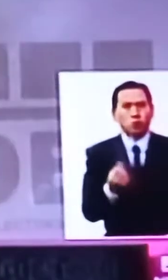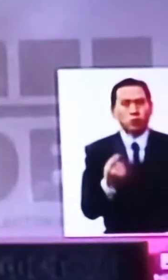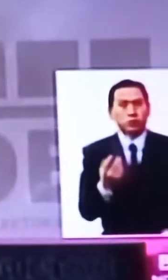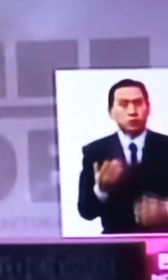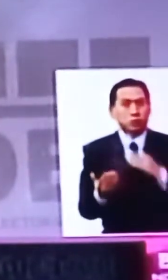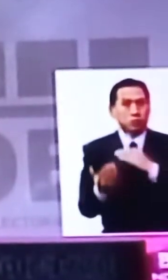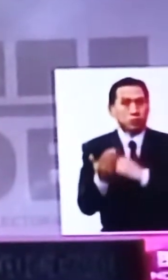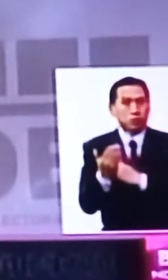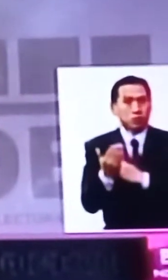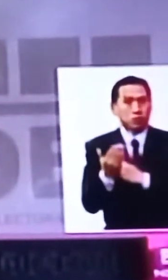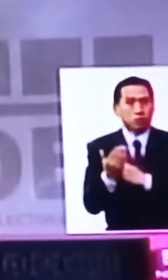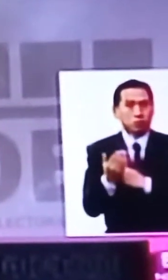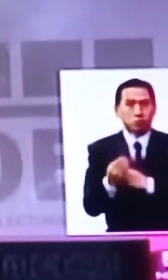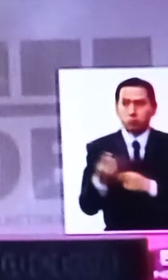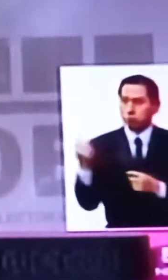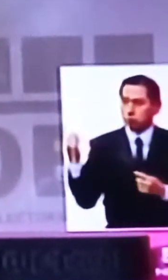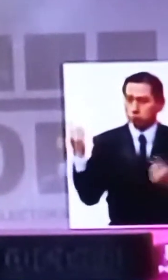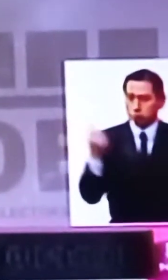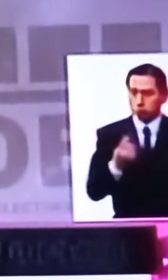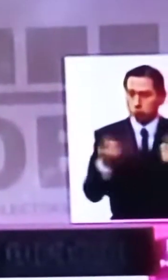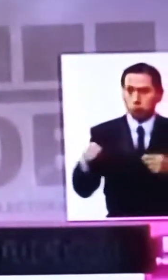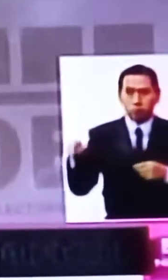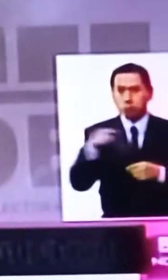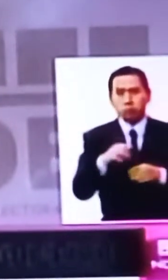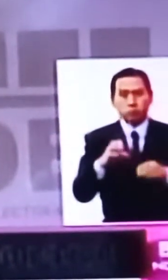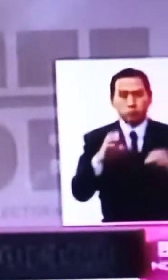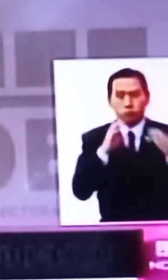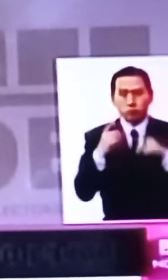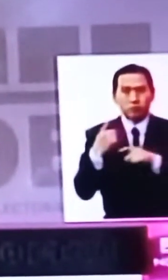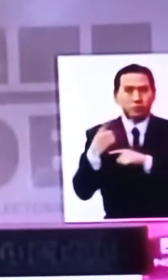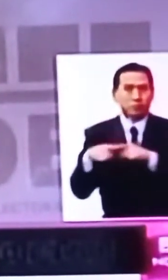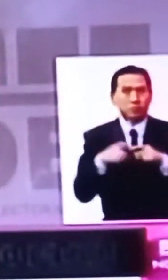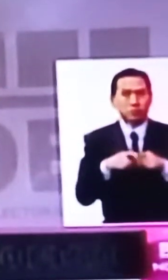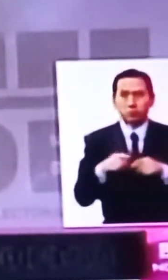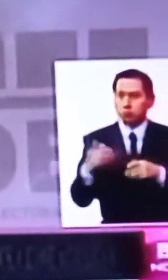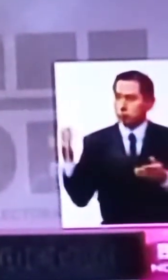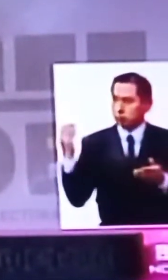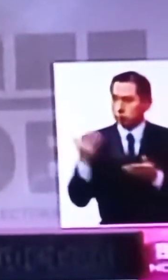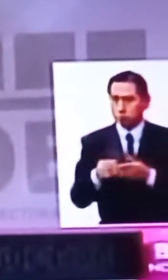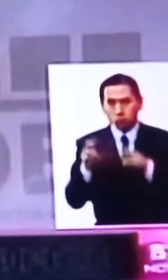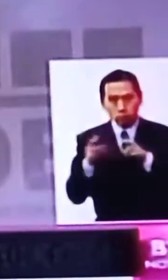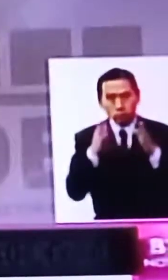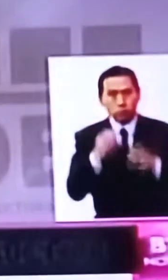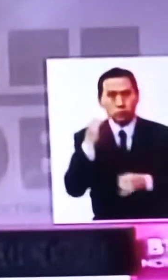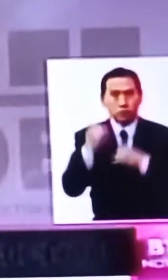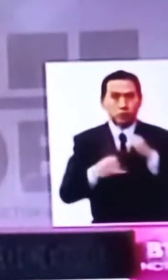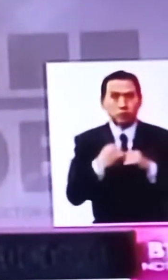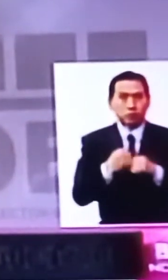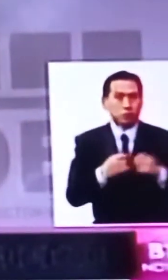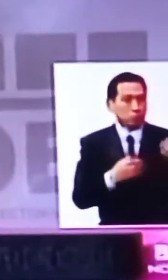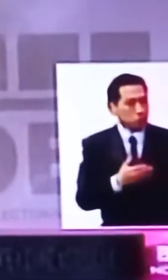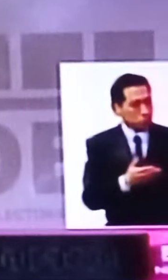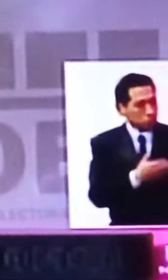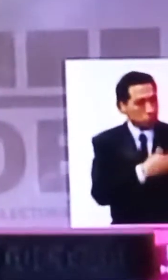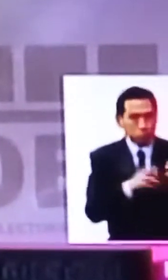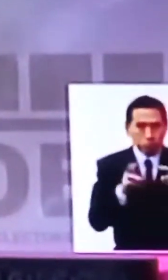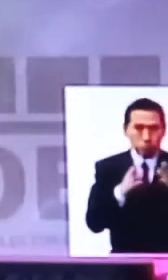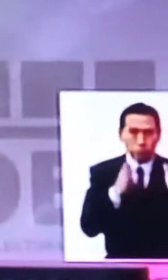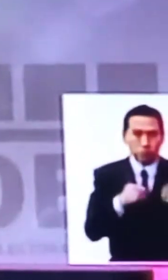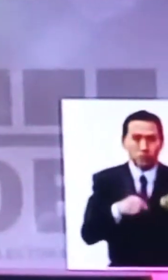la presencia de medios de comunicación, de observadores internacionales, observadores locales,